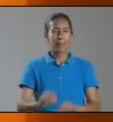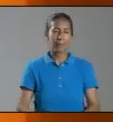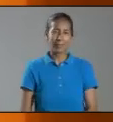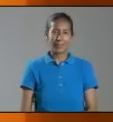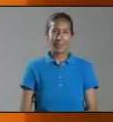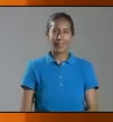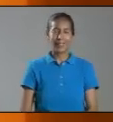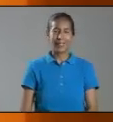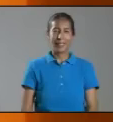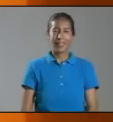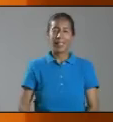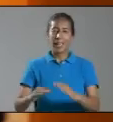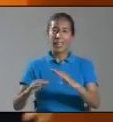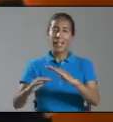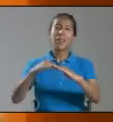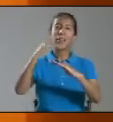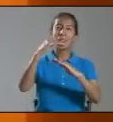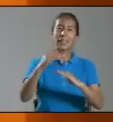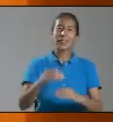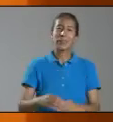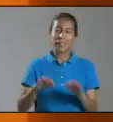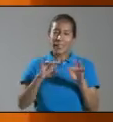aquel.